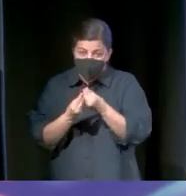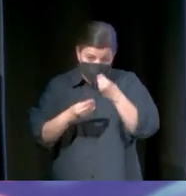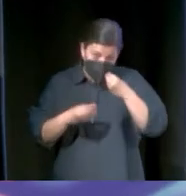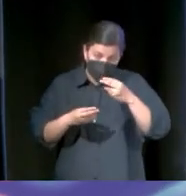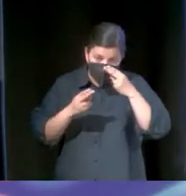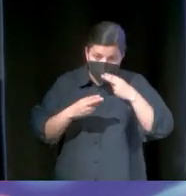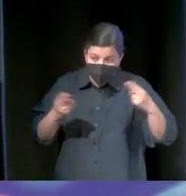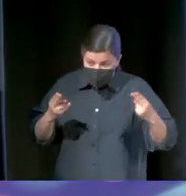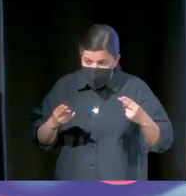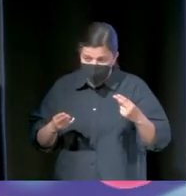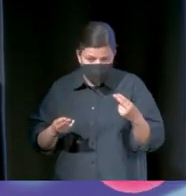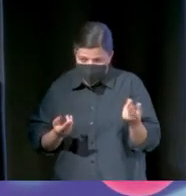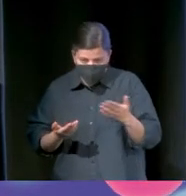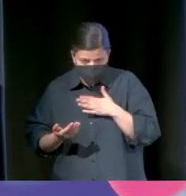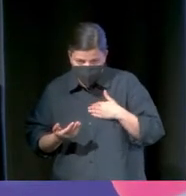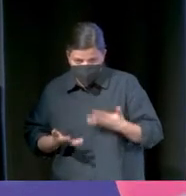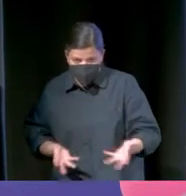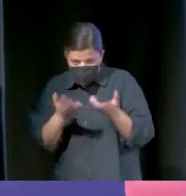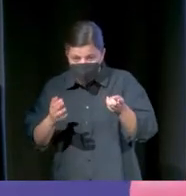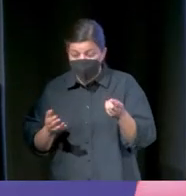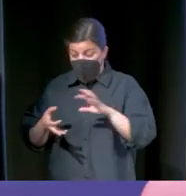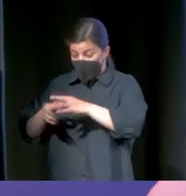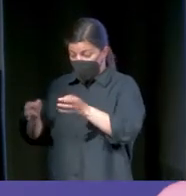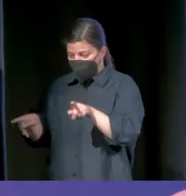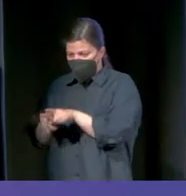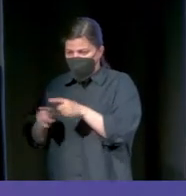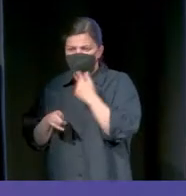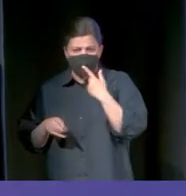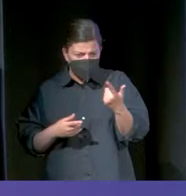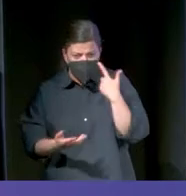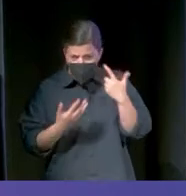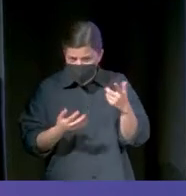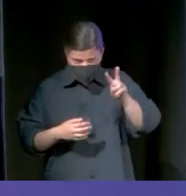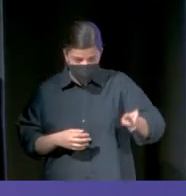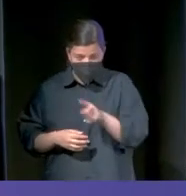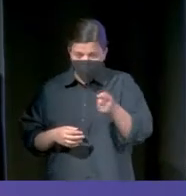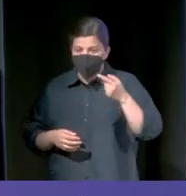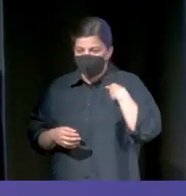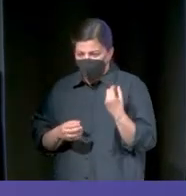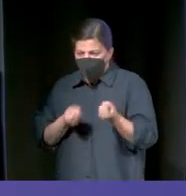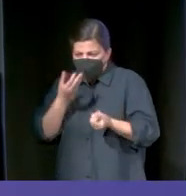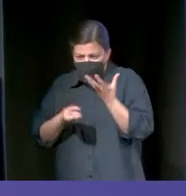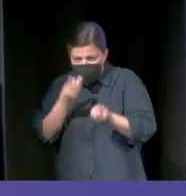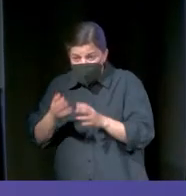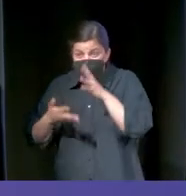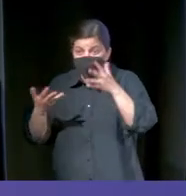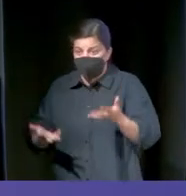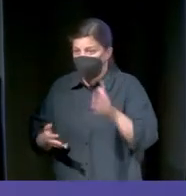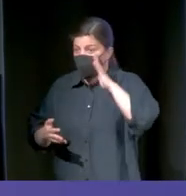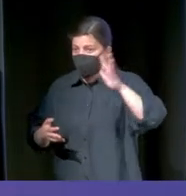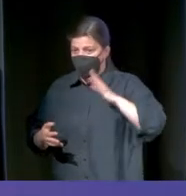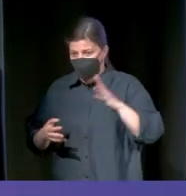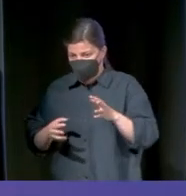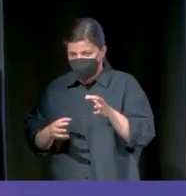los amigos de mi hermano no estaban considerando que lo que yo estaba haciendo era una obra de arte de hecho yo trato de hay unas flores que hoy en día parecen dos